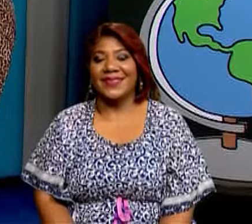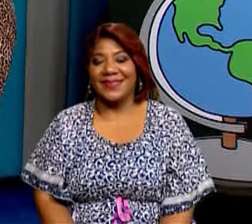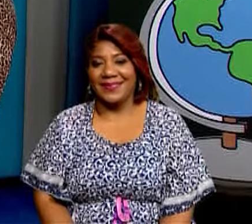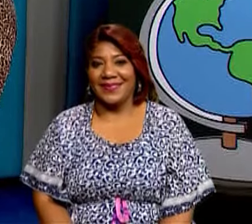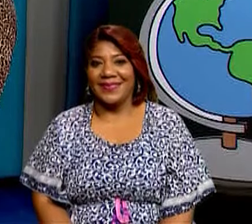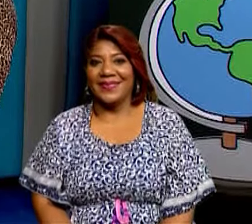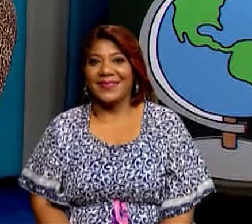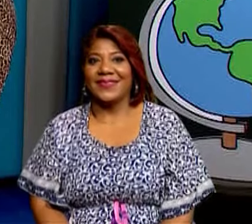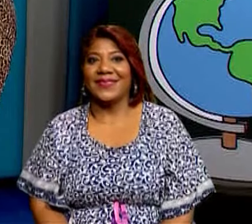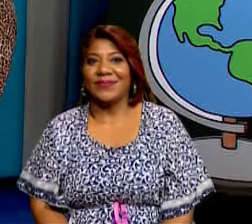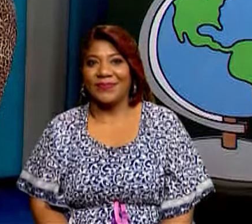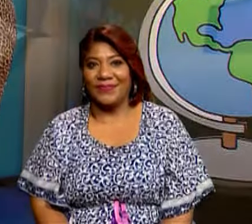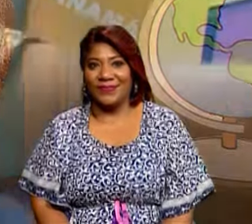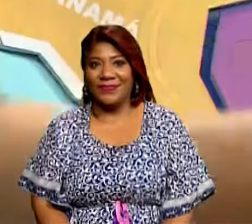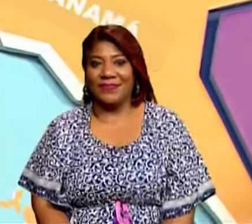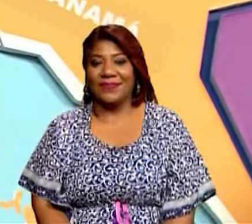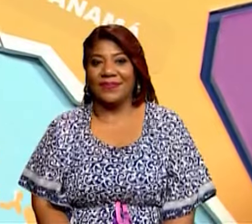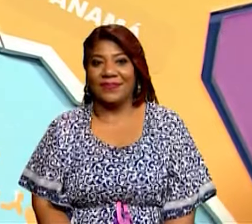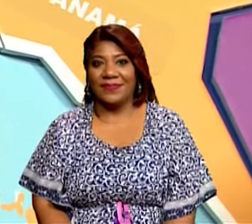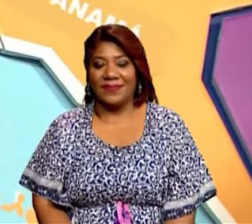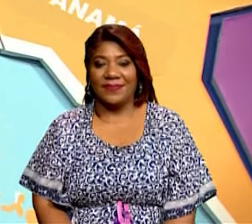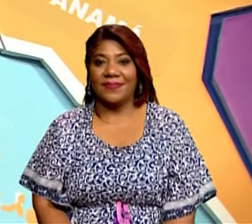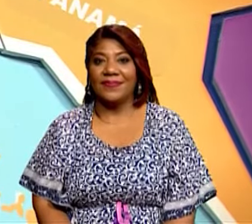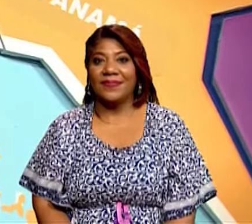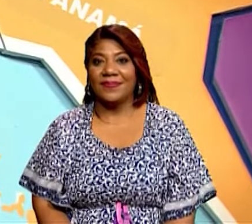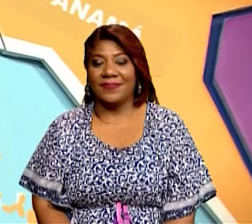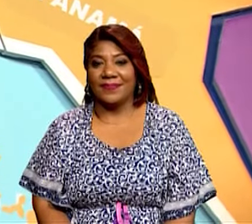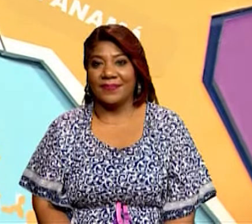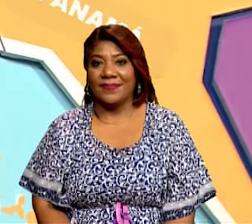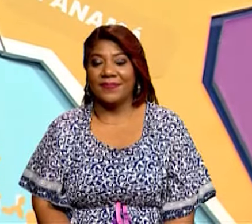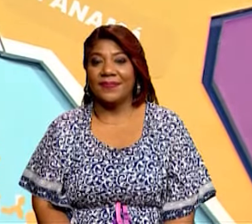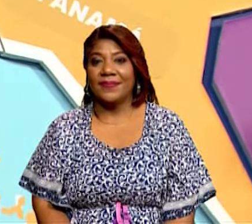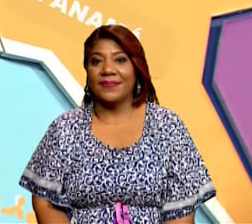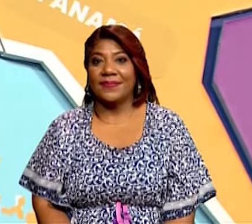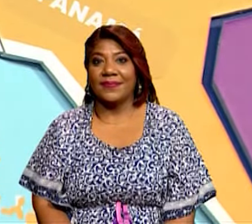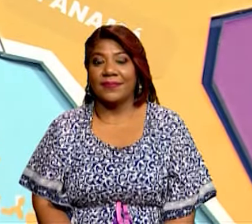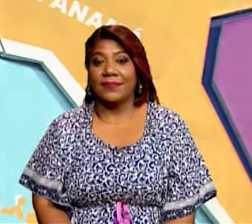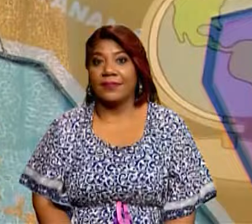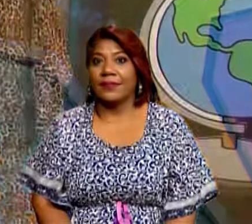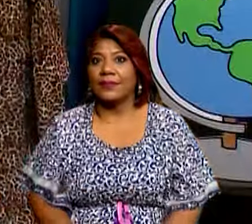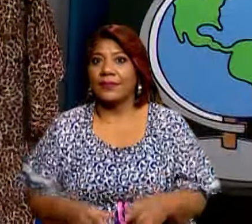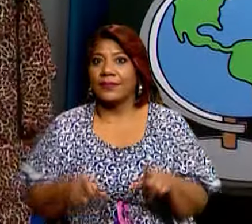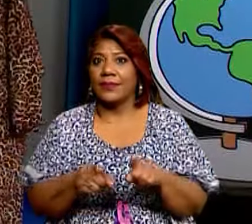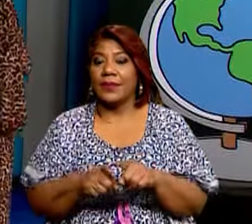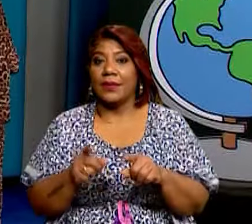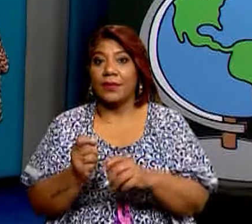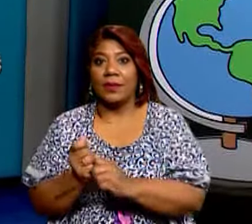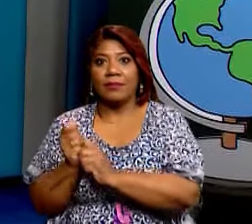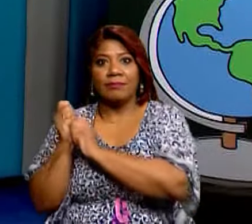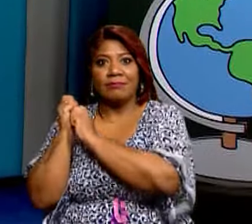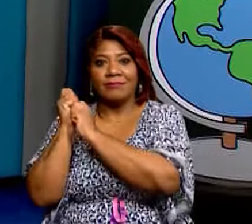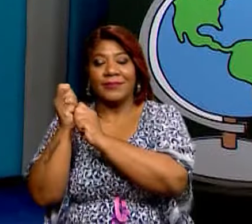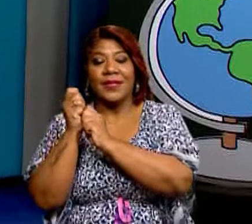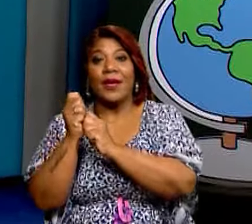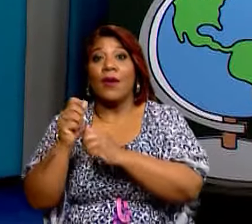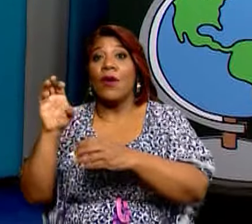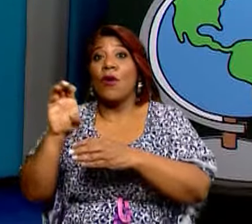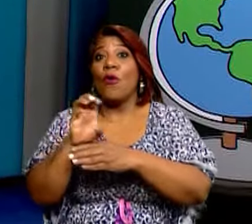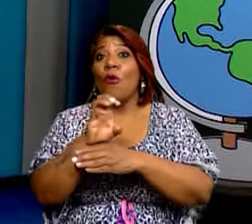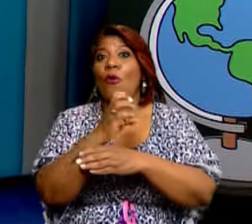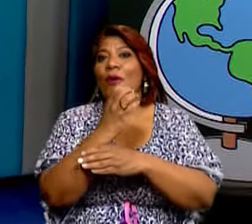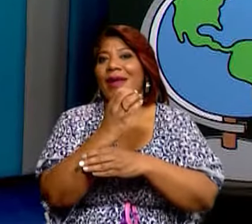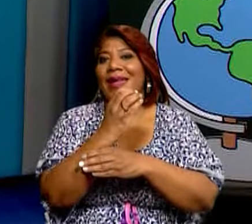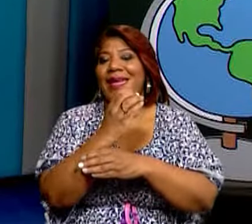la provincia de Colón. Y hace poco fue el torneo ¿de qué? De béisbol juvenil. ¿Y quiénes fueron los